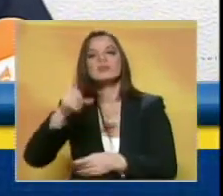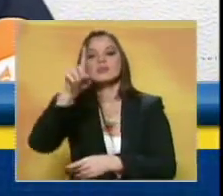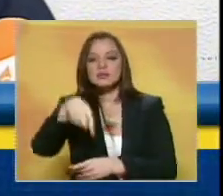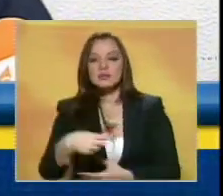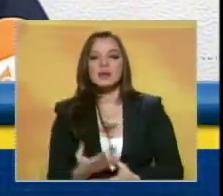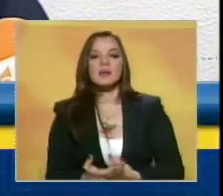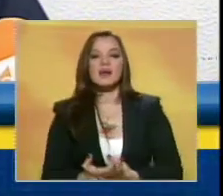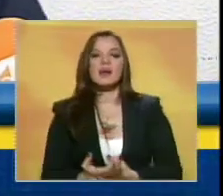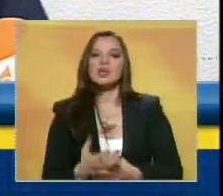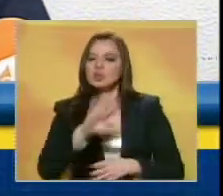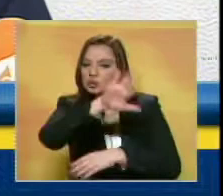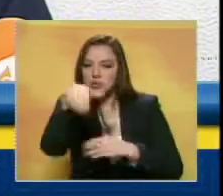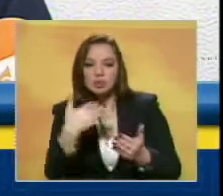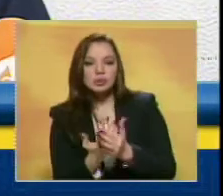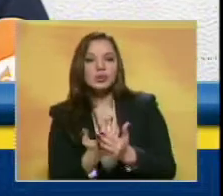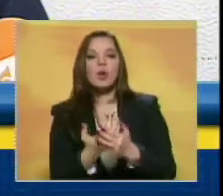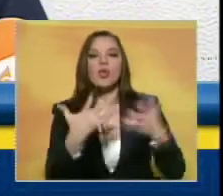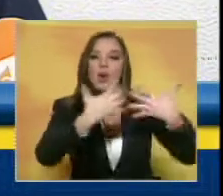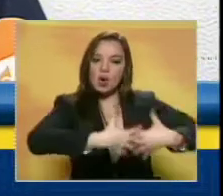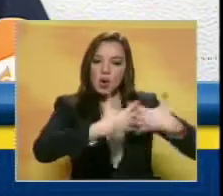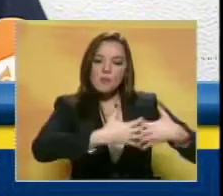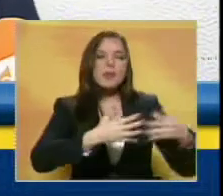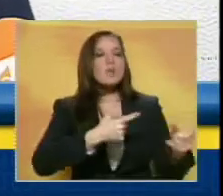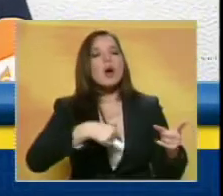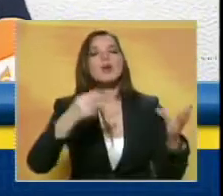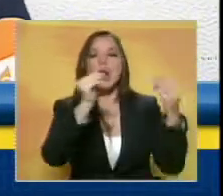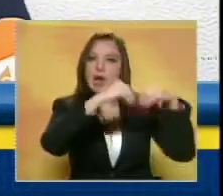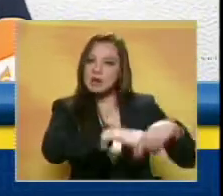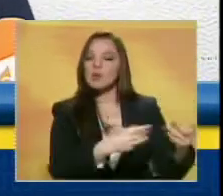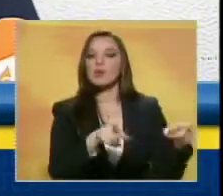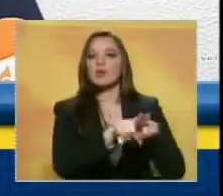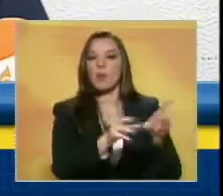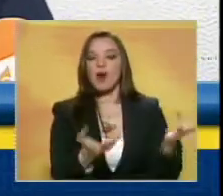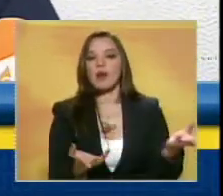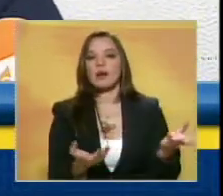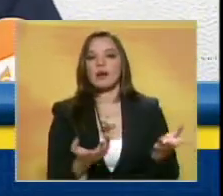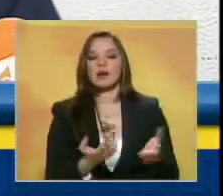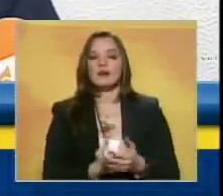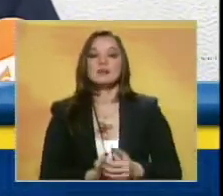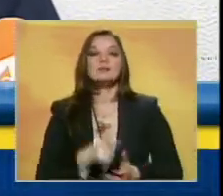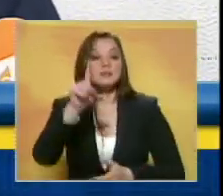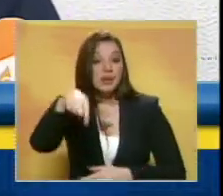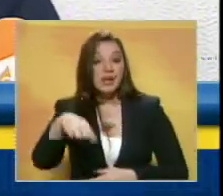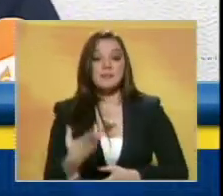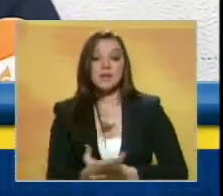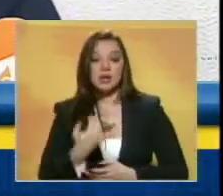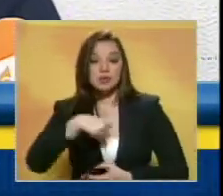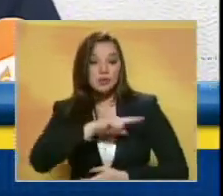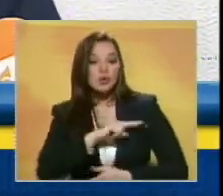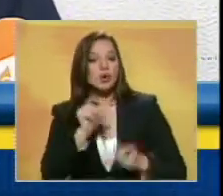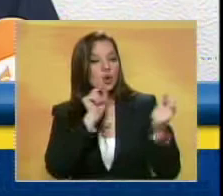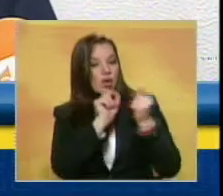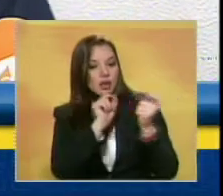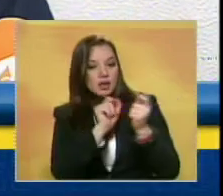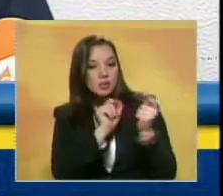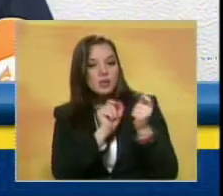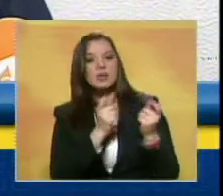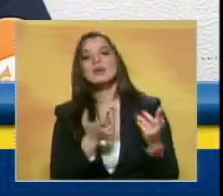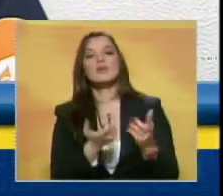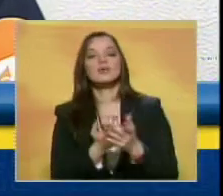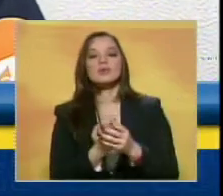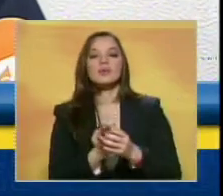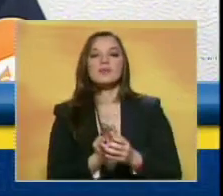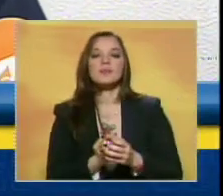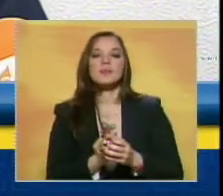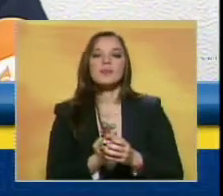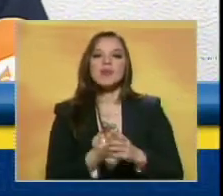refrendado por todos los miembros que estuvimos presentes. También discutimos las líneas